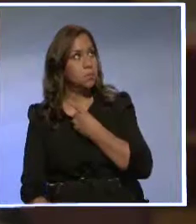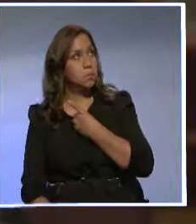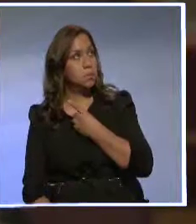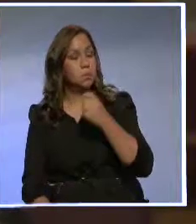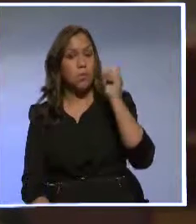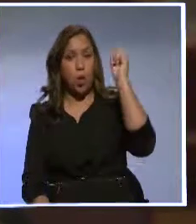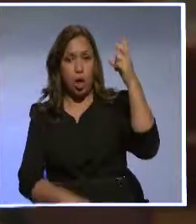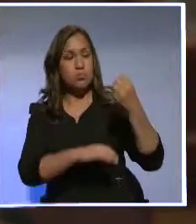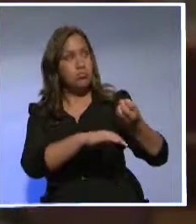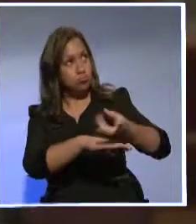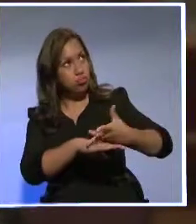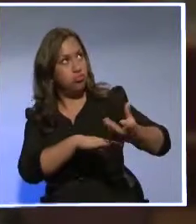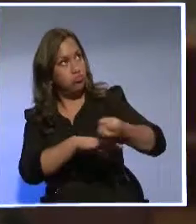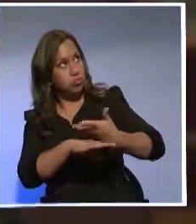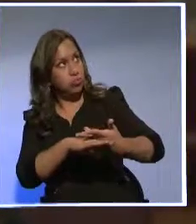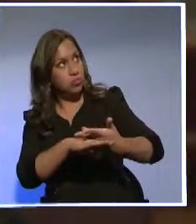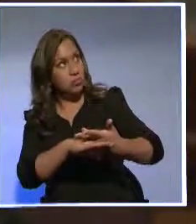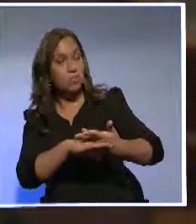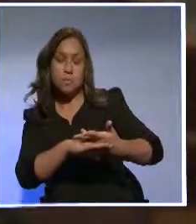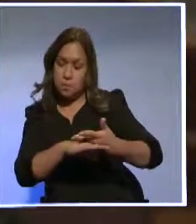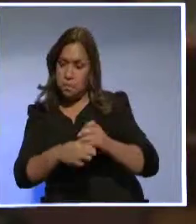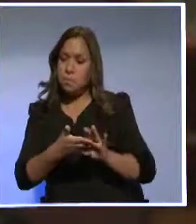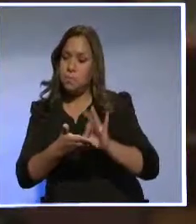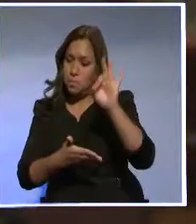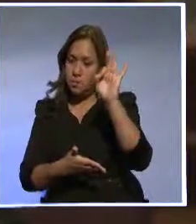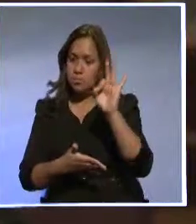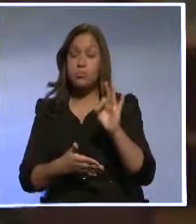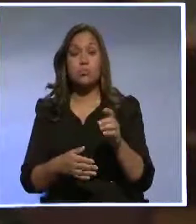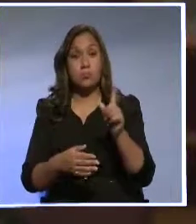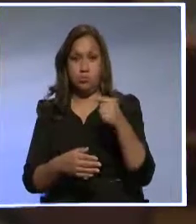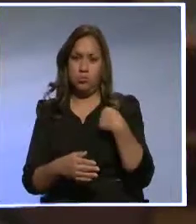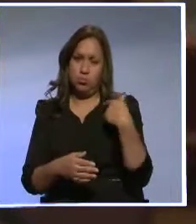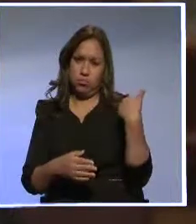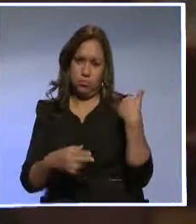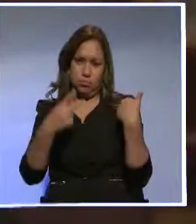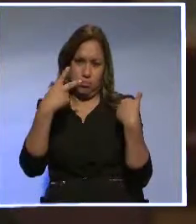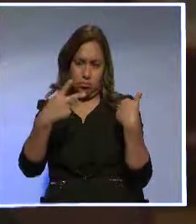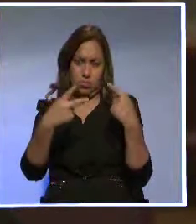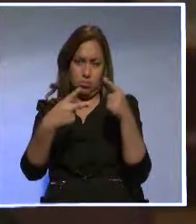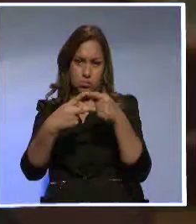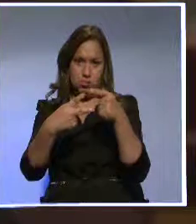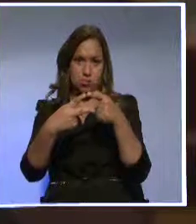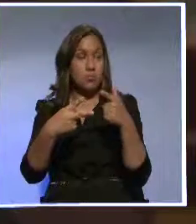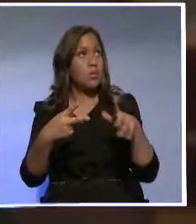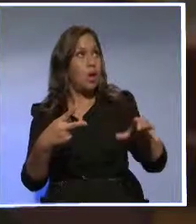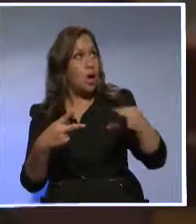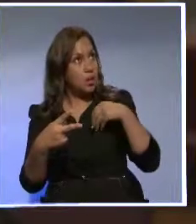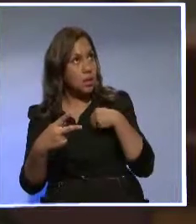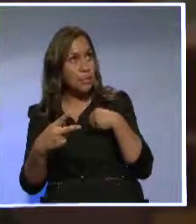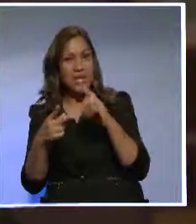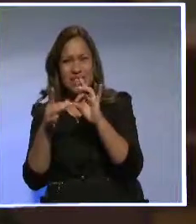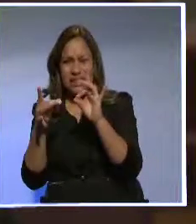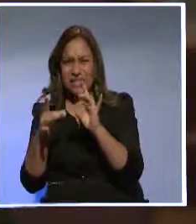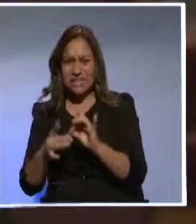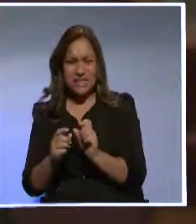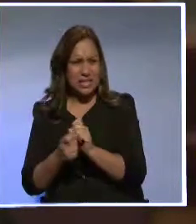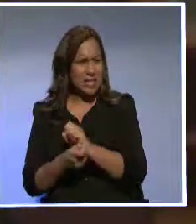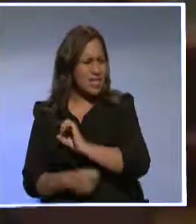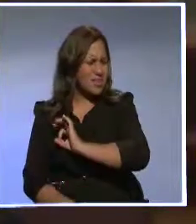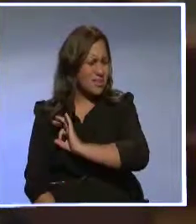comisión no tenía sino dos alternativas allanarse sin cambiar ni una línea ni un texto